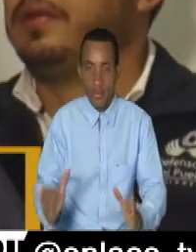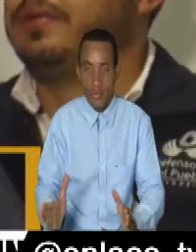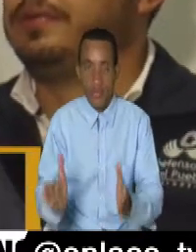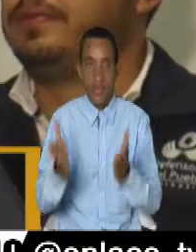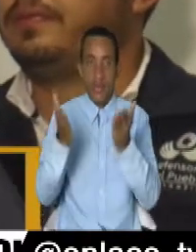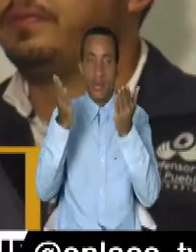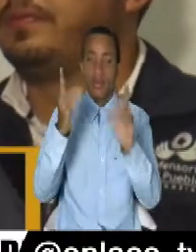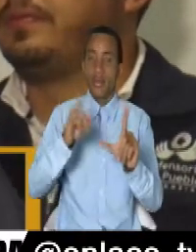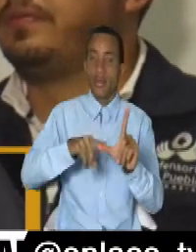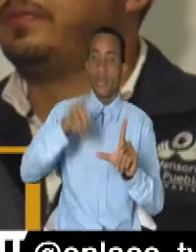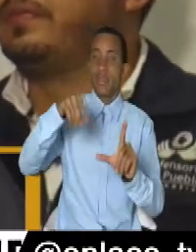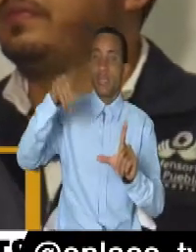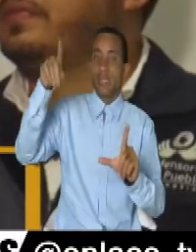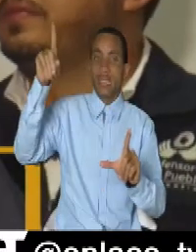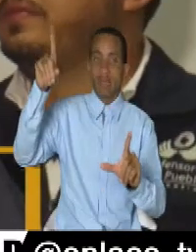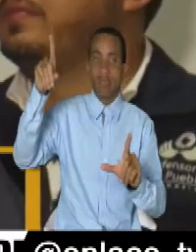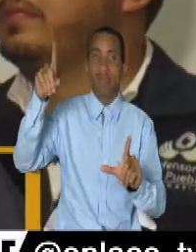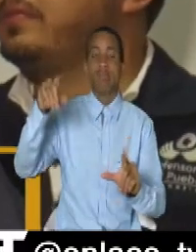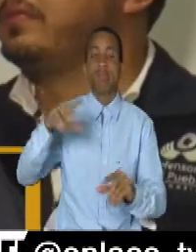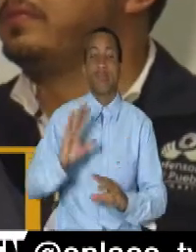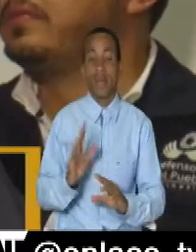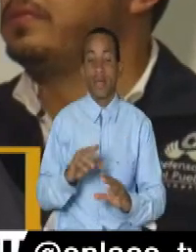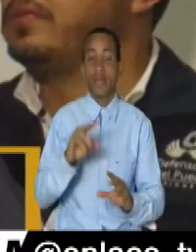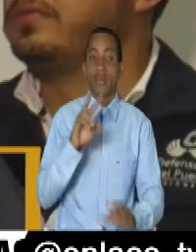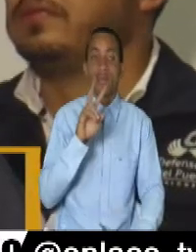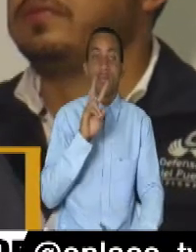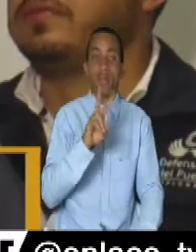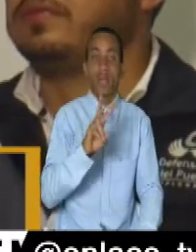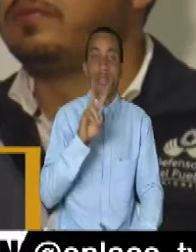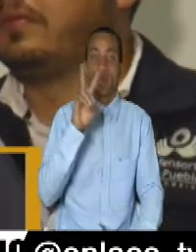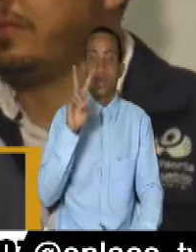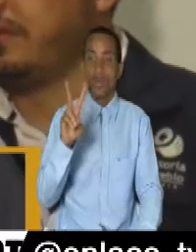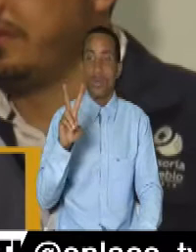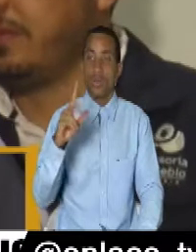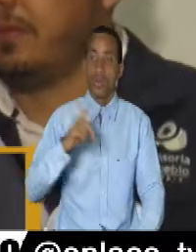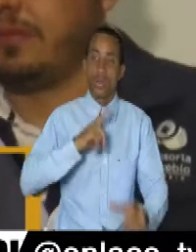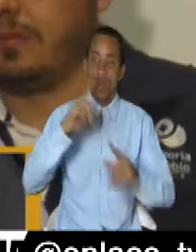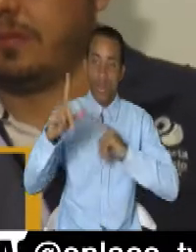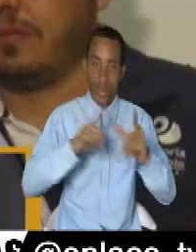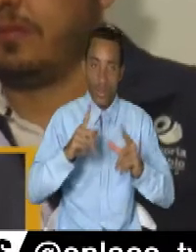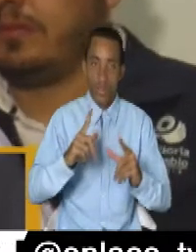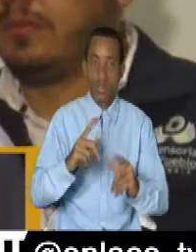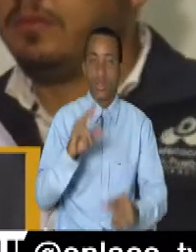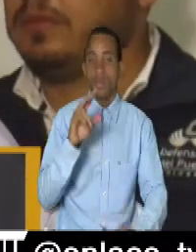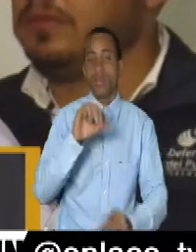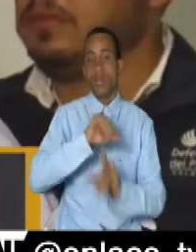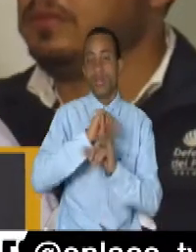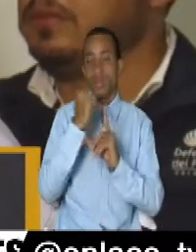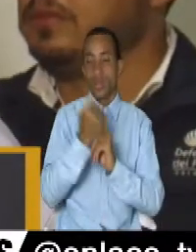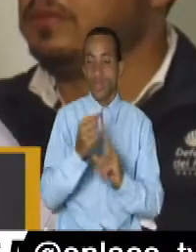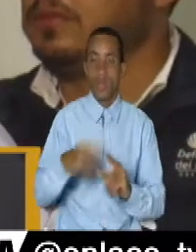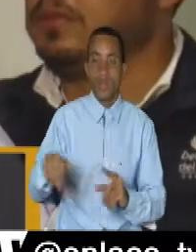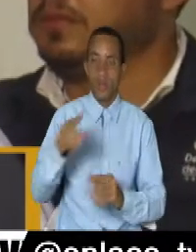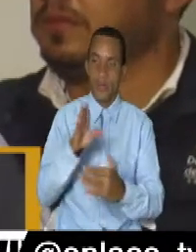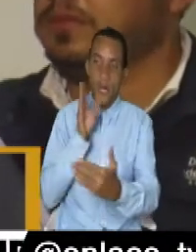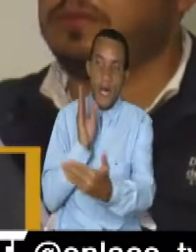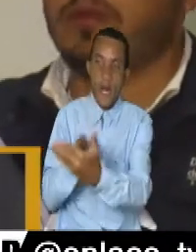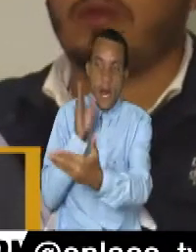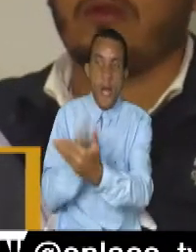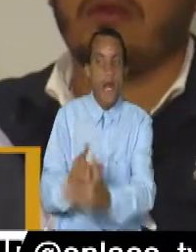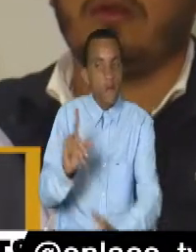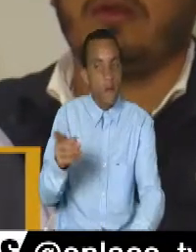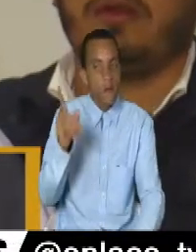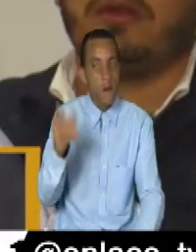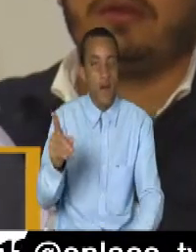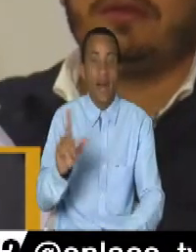índices. Aquí tenemos 22 líderes sociales y defensores de derechos amenazados, y vamos a hablar con ellos para ver